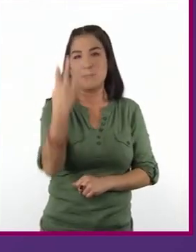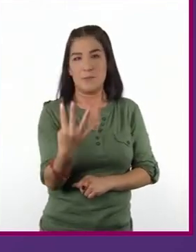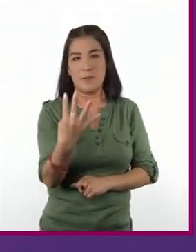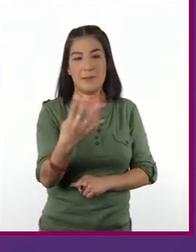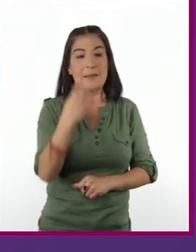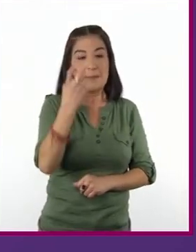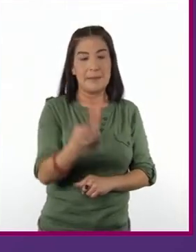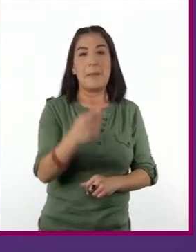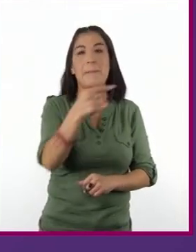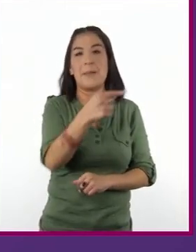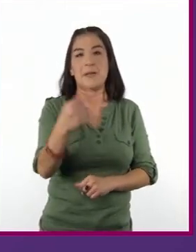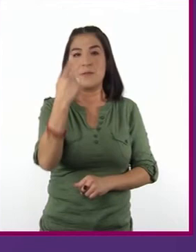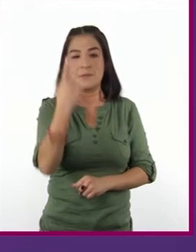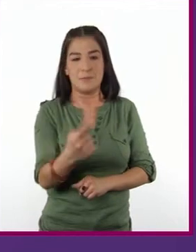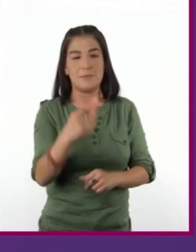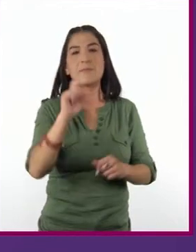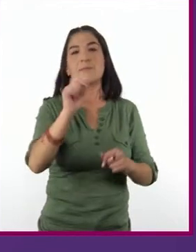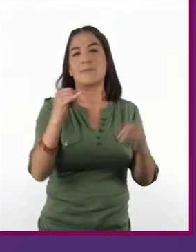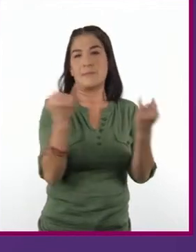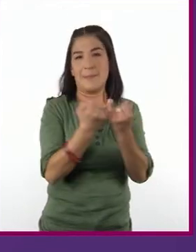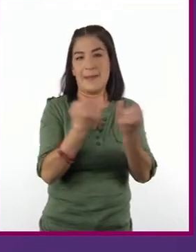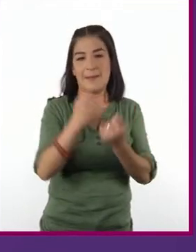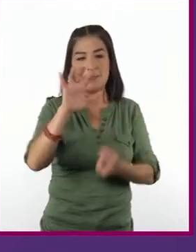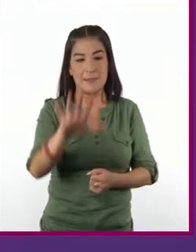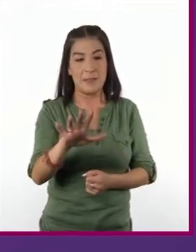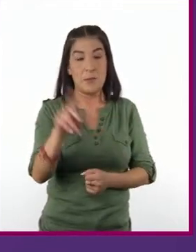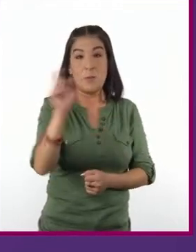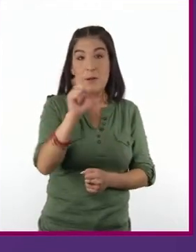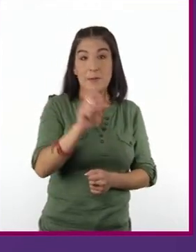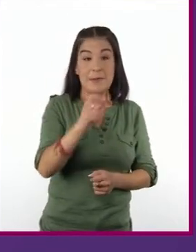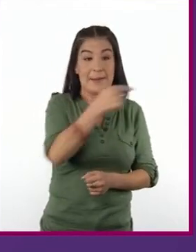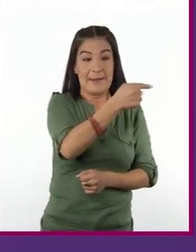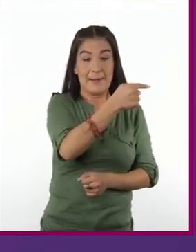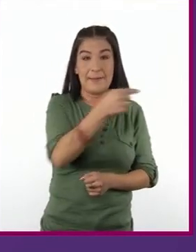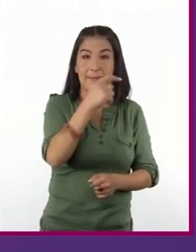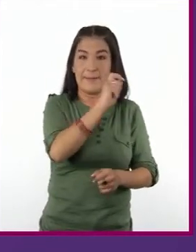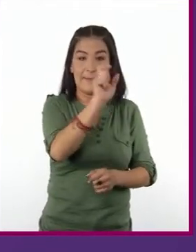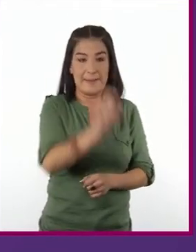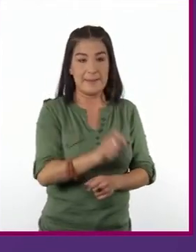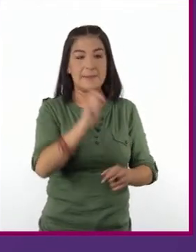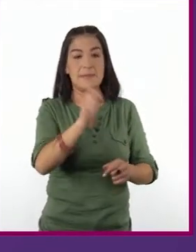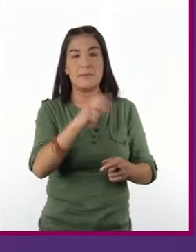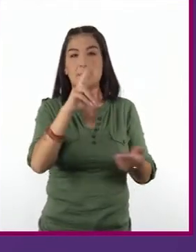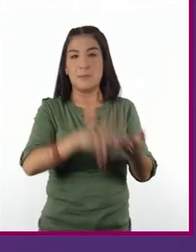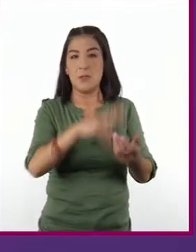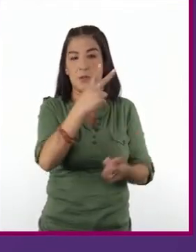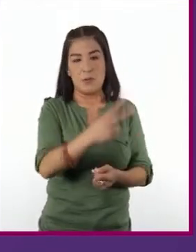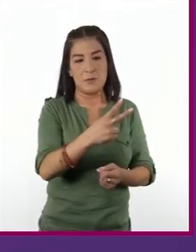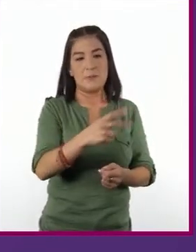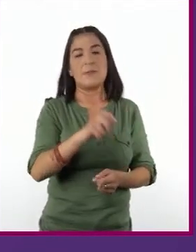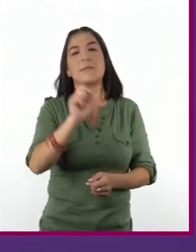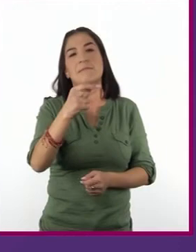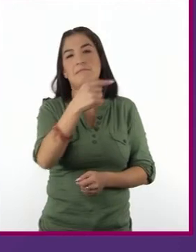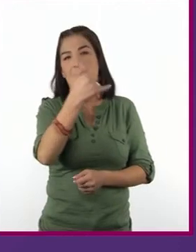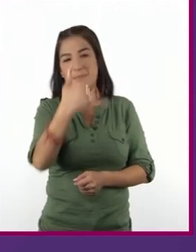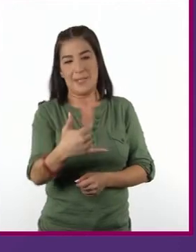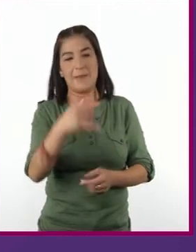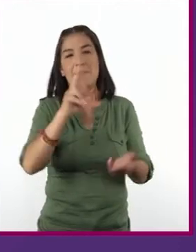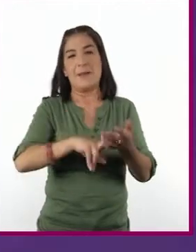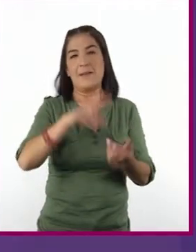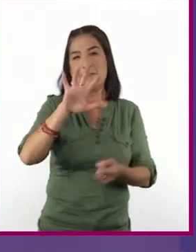Menos 1 es igual a menos 5, por lo que cuando x vale menos 2, y vale menos 5. Lo ponemos en la